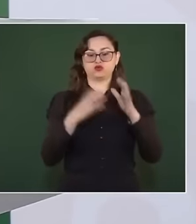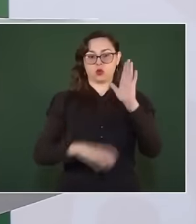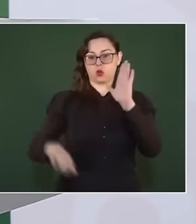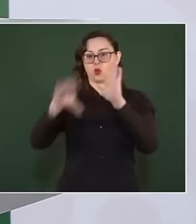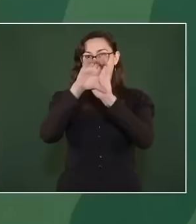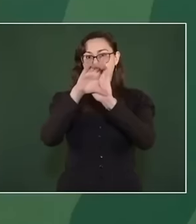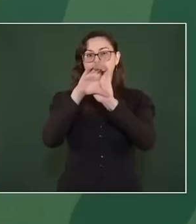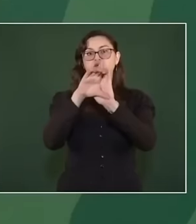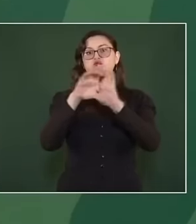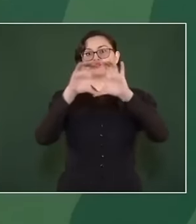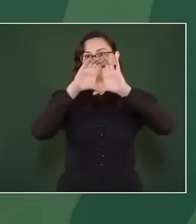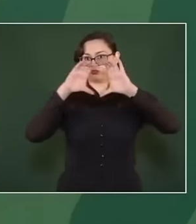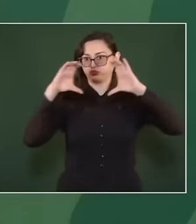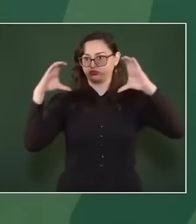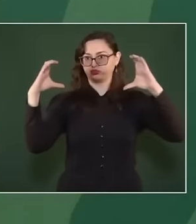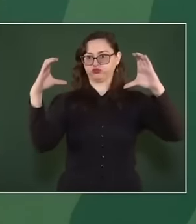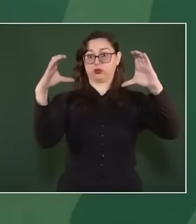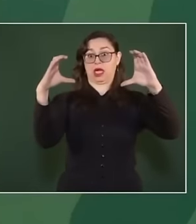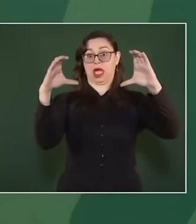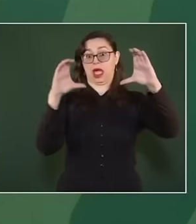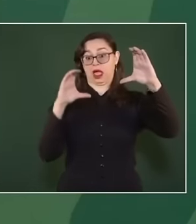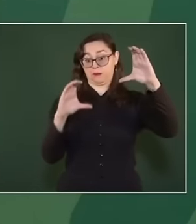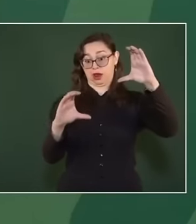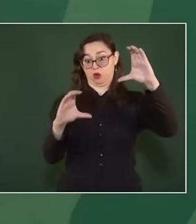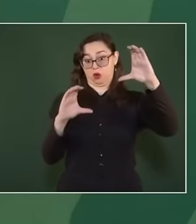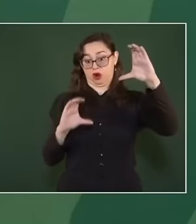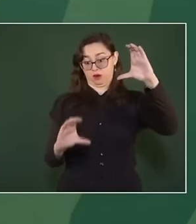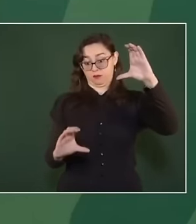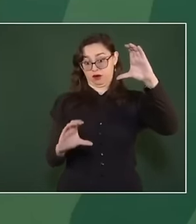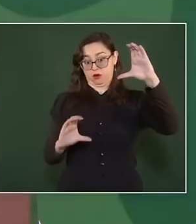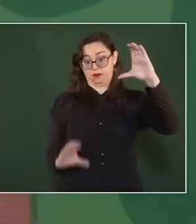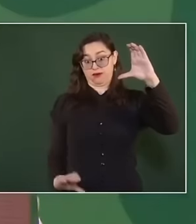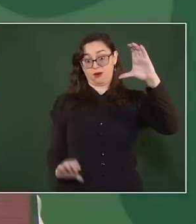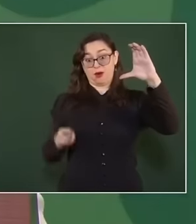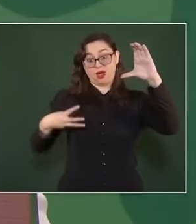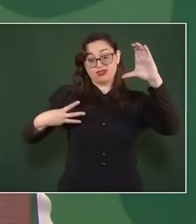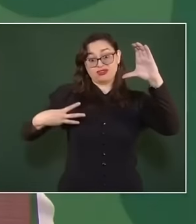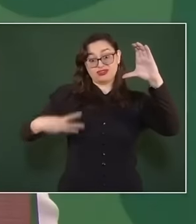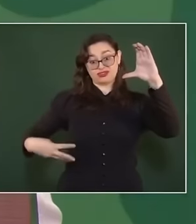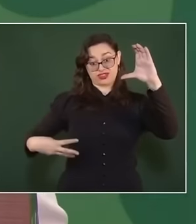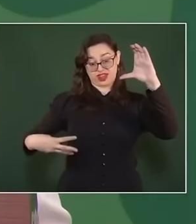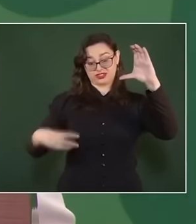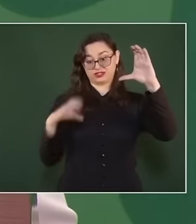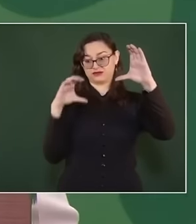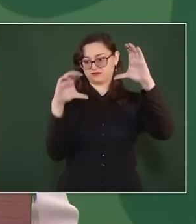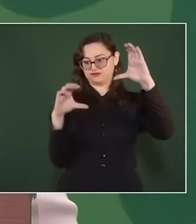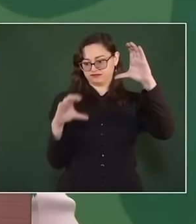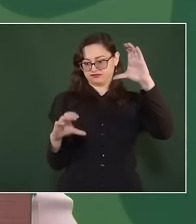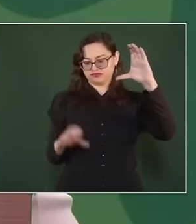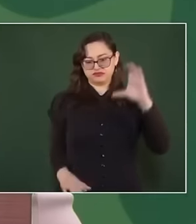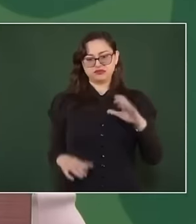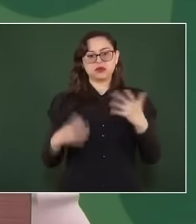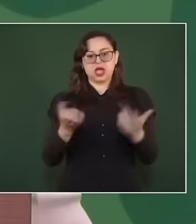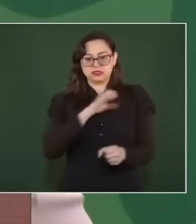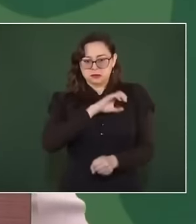módulos de seguridad operaciones alertas nacionales e instalaciones estratégicas